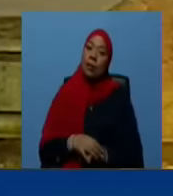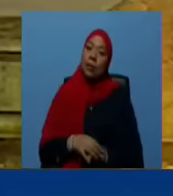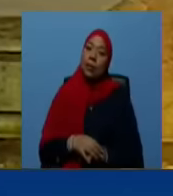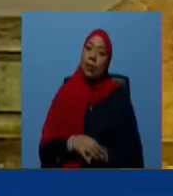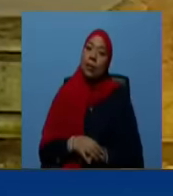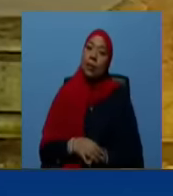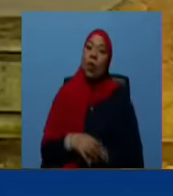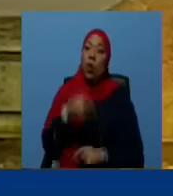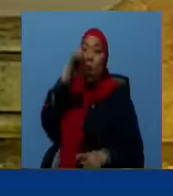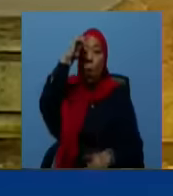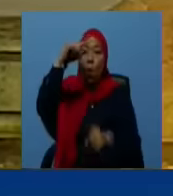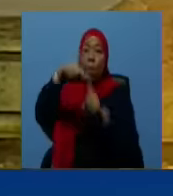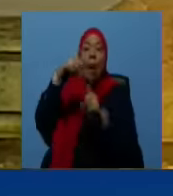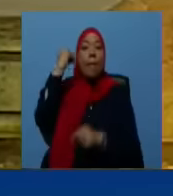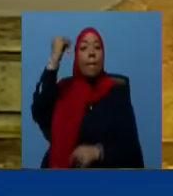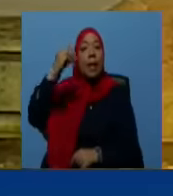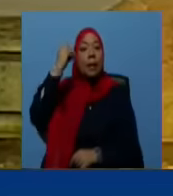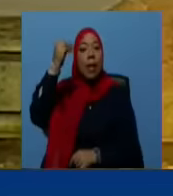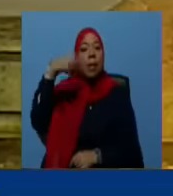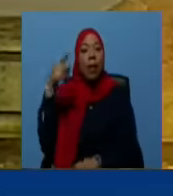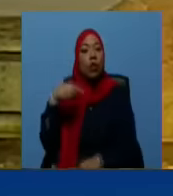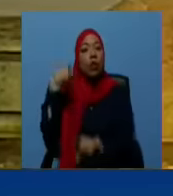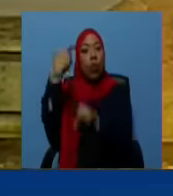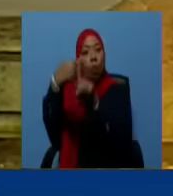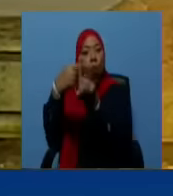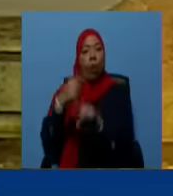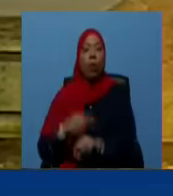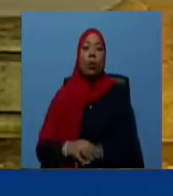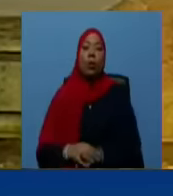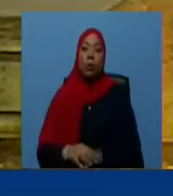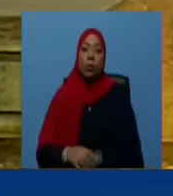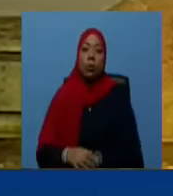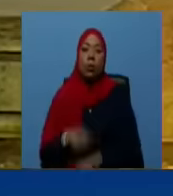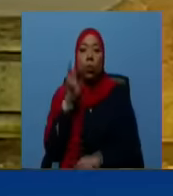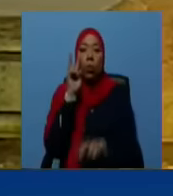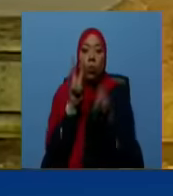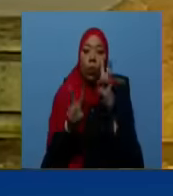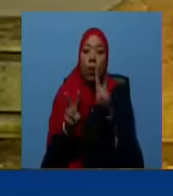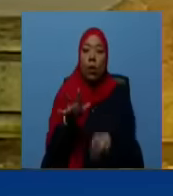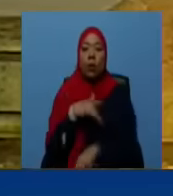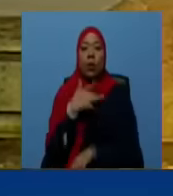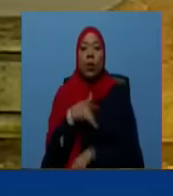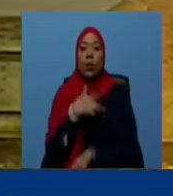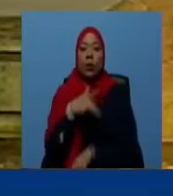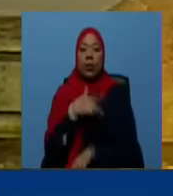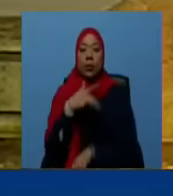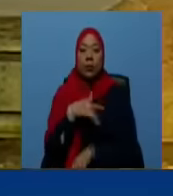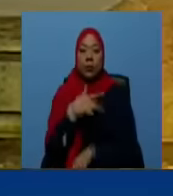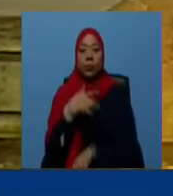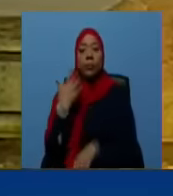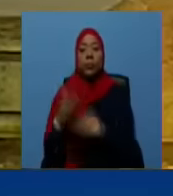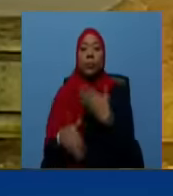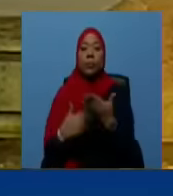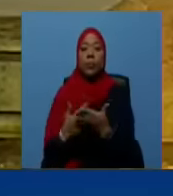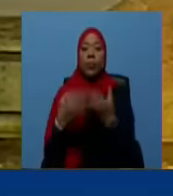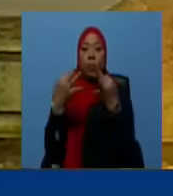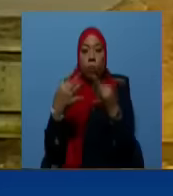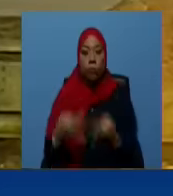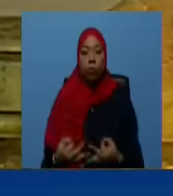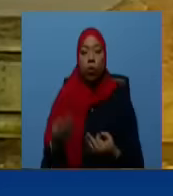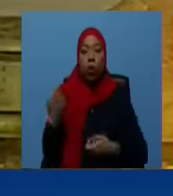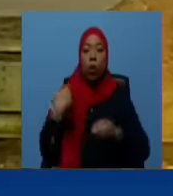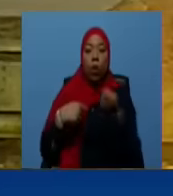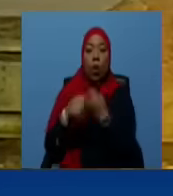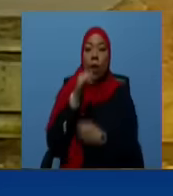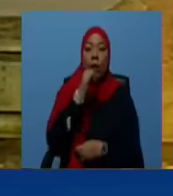Hay optimismo económico por lo que se ve, por lo que se siente, por la realización de sus